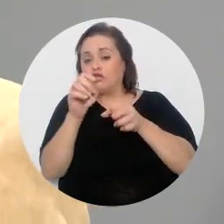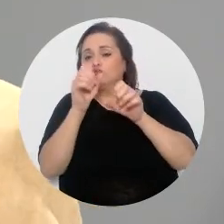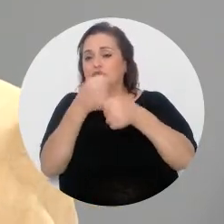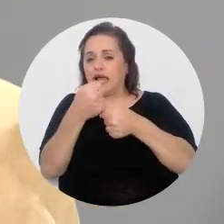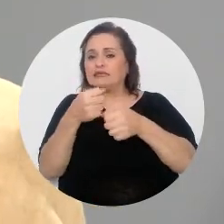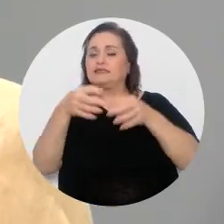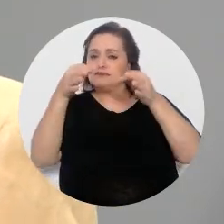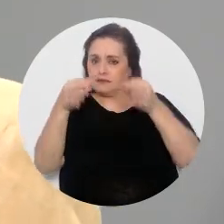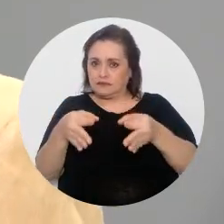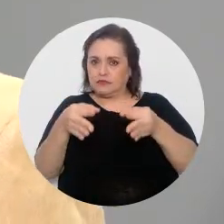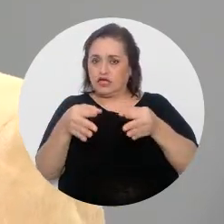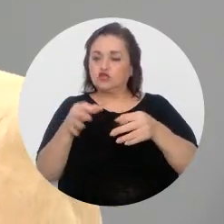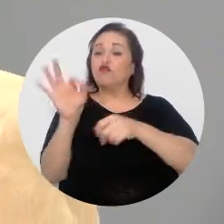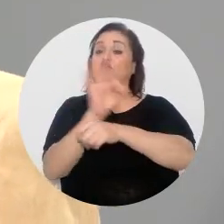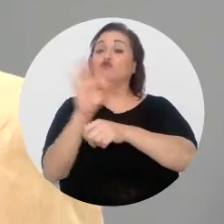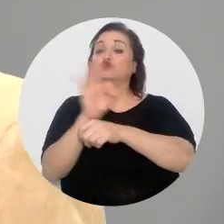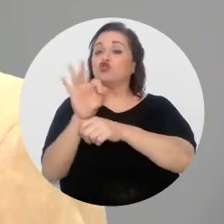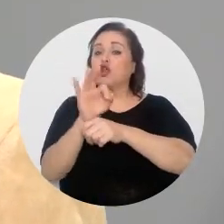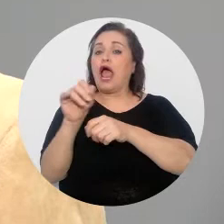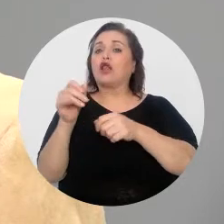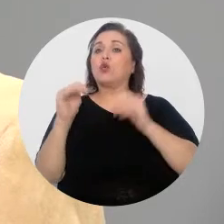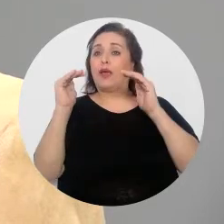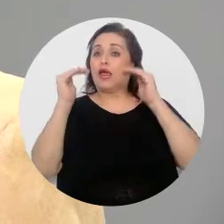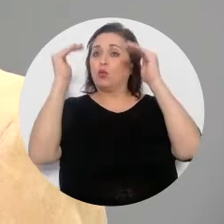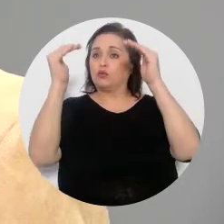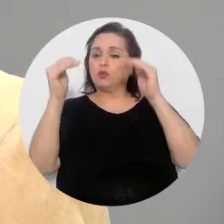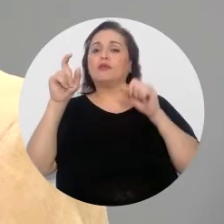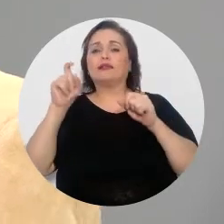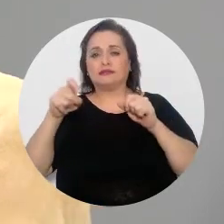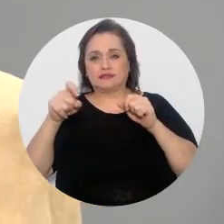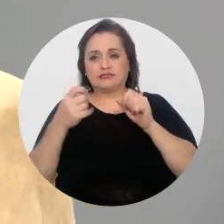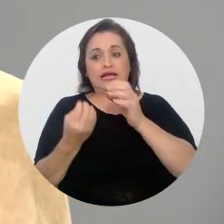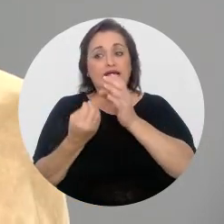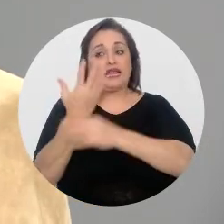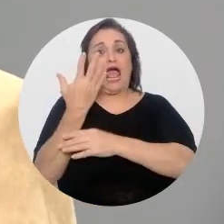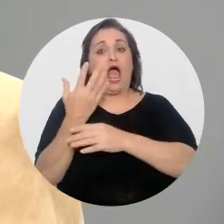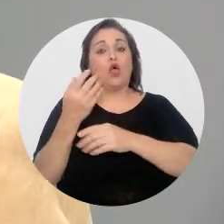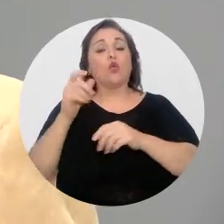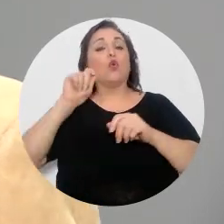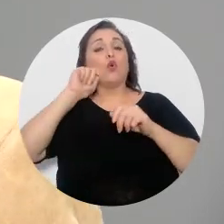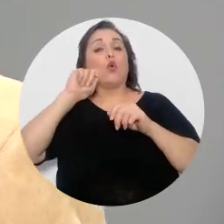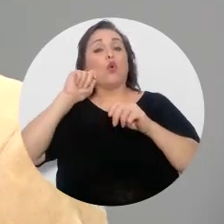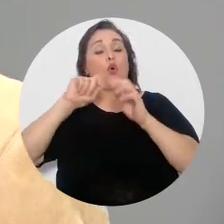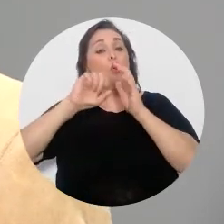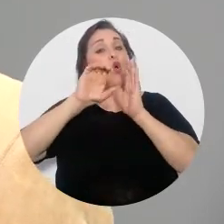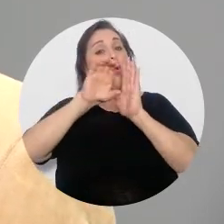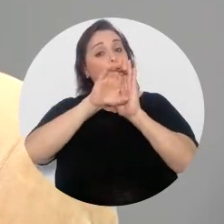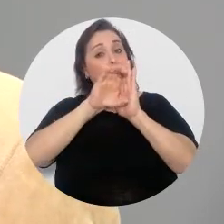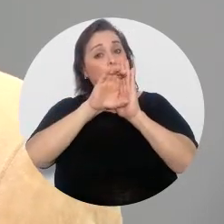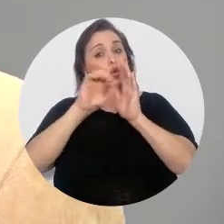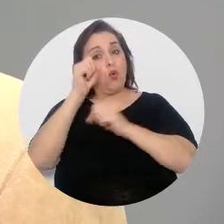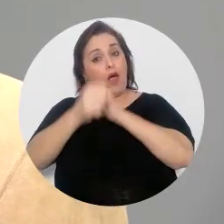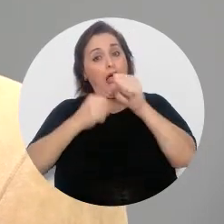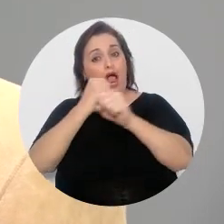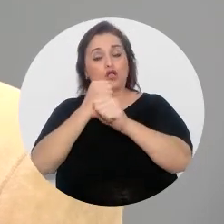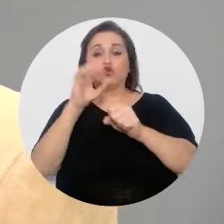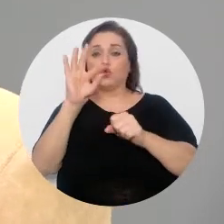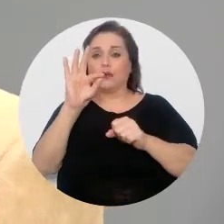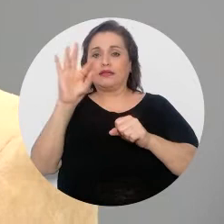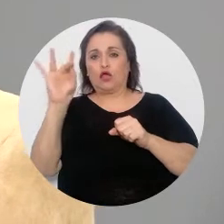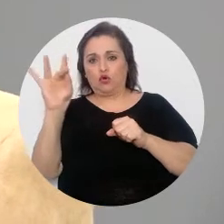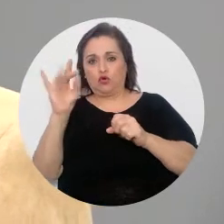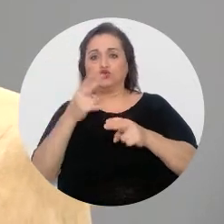que ejecuta, pues también necesitan un funcionario ejecutivo, y este también se creó por el Código del año 98, a la que se le llamó,